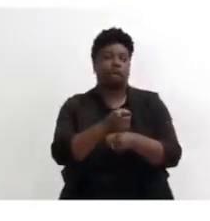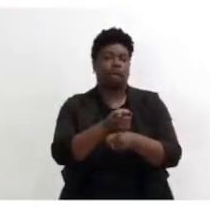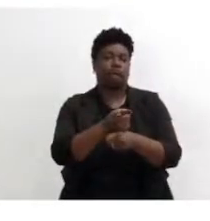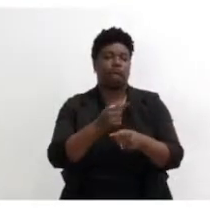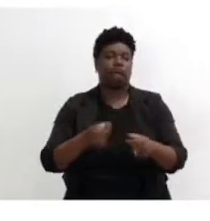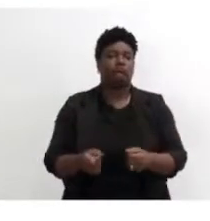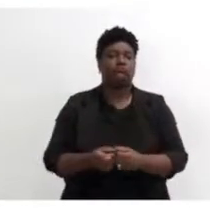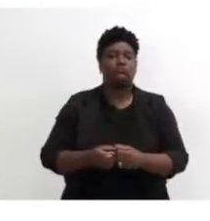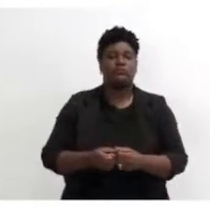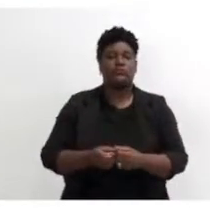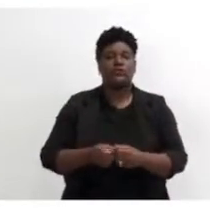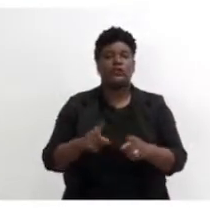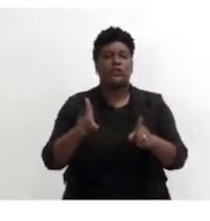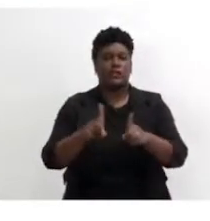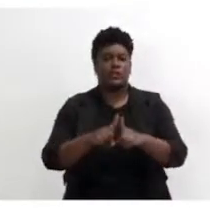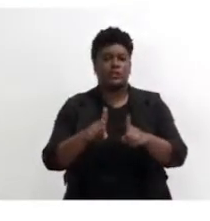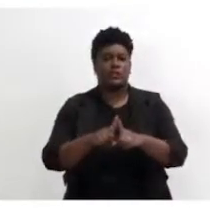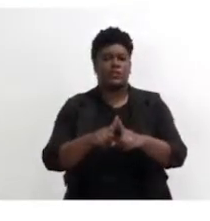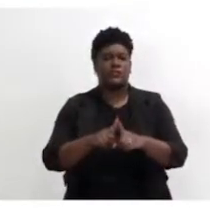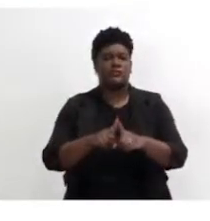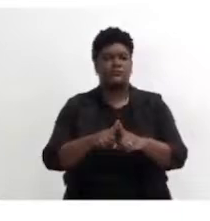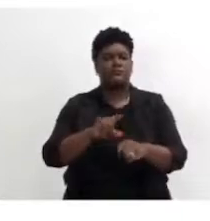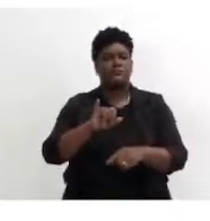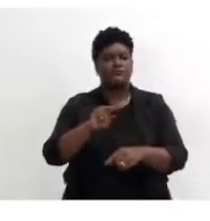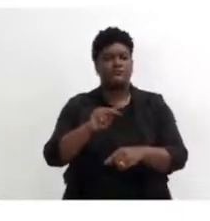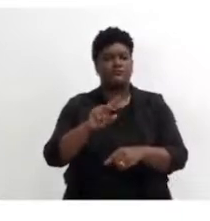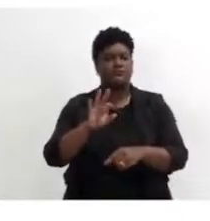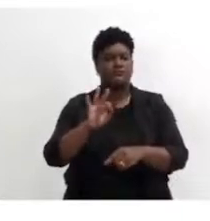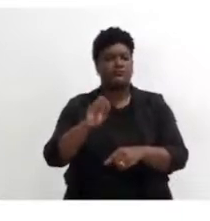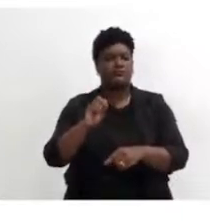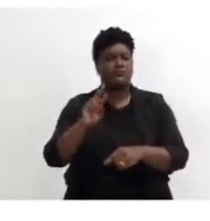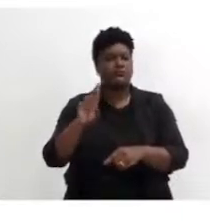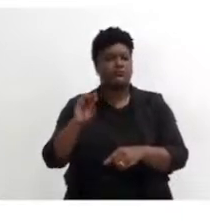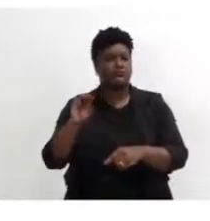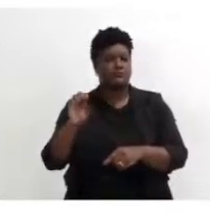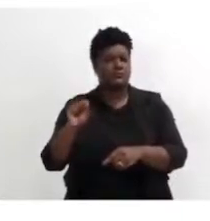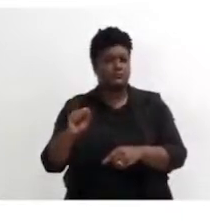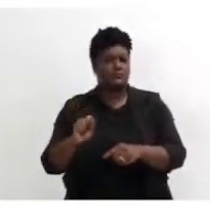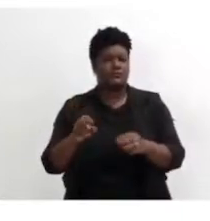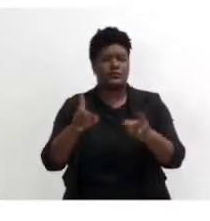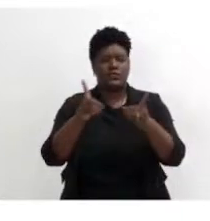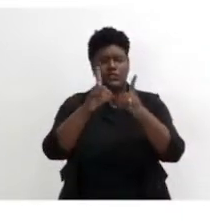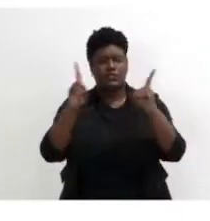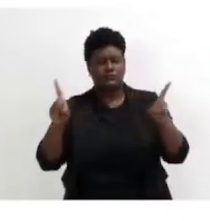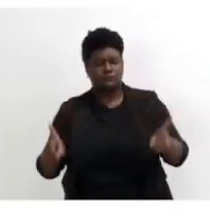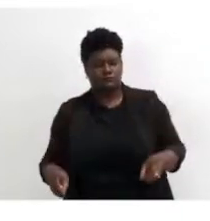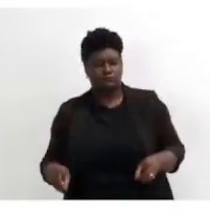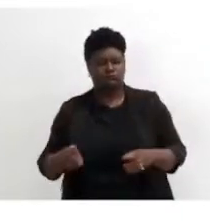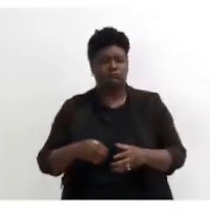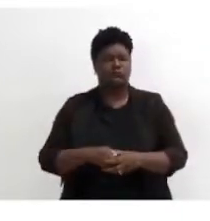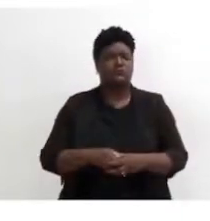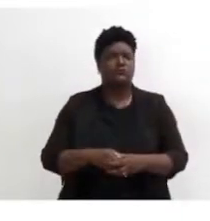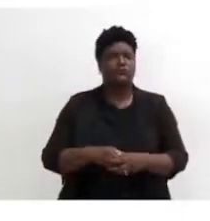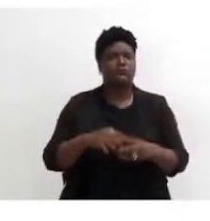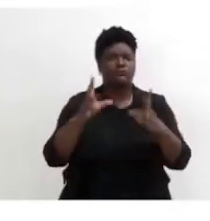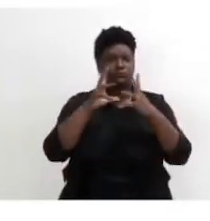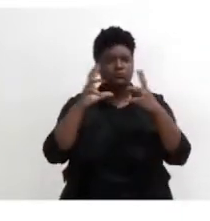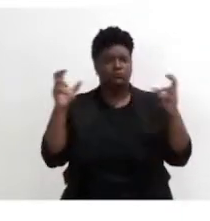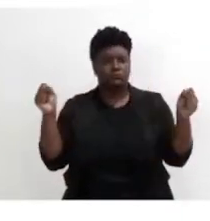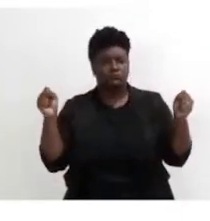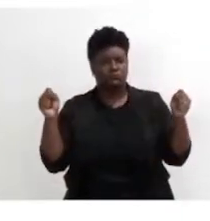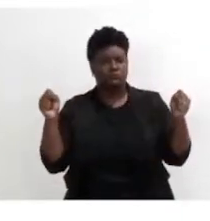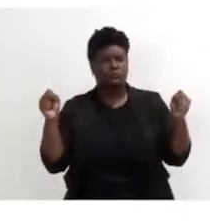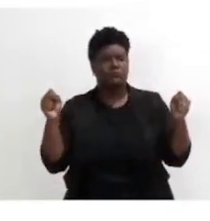ICTIF del Departamento de Estado, que lo vamos a poner a su disposición y que es el primero que